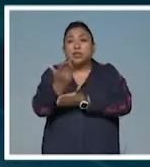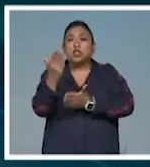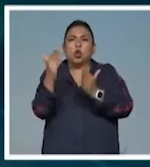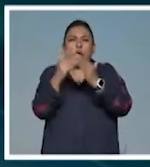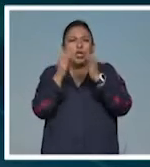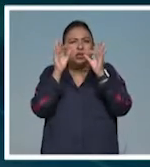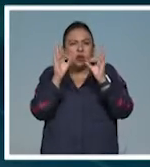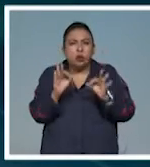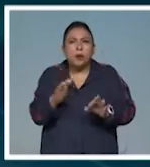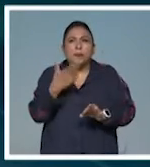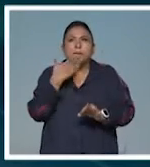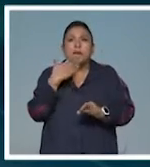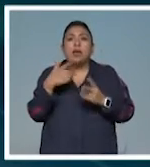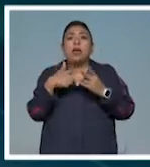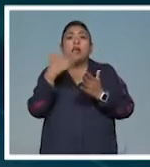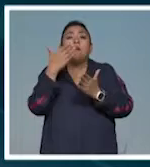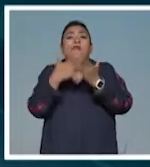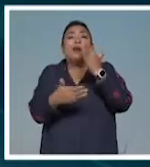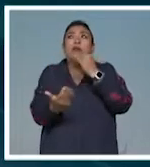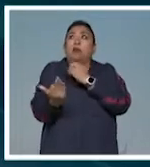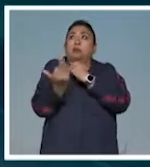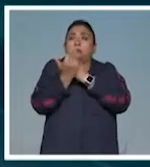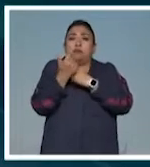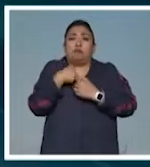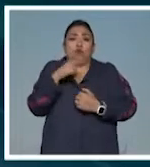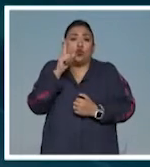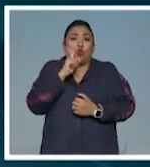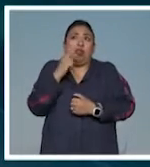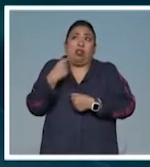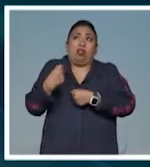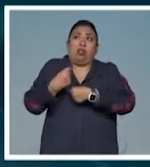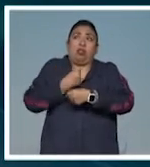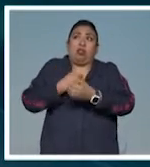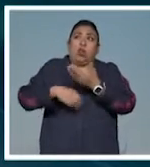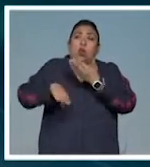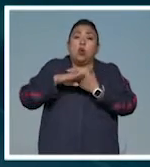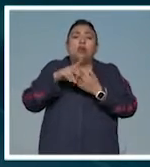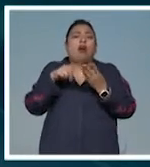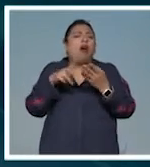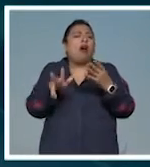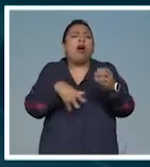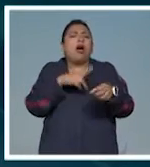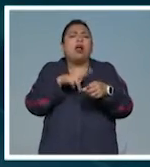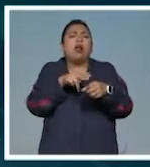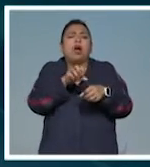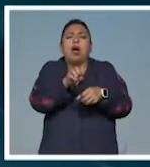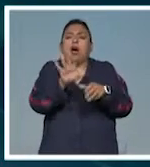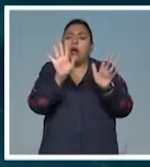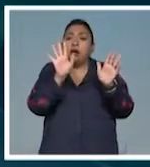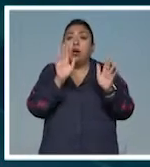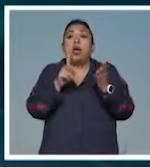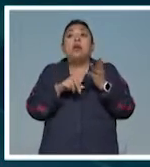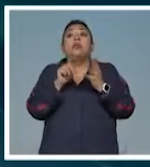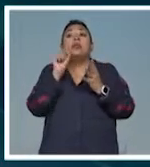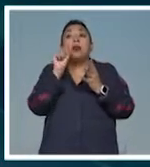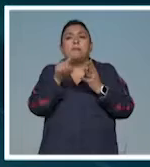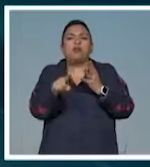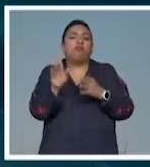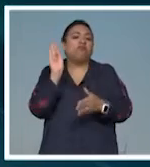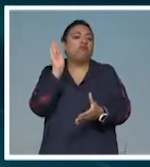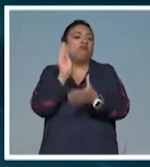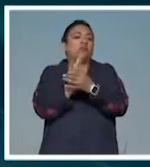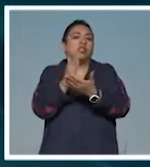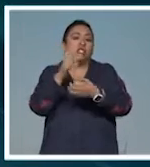vivienda adecuada la falta de refugio para mujeres que sufren violencia la normalización de estas situaciones pero también la indiferencia